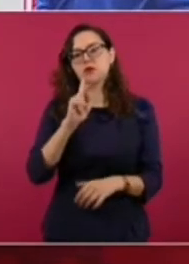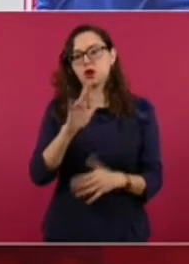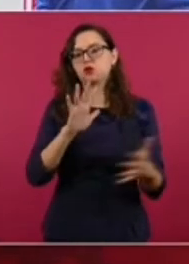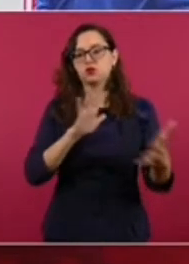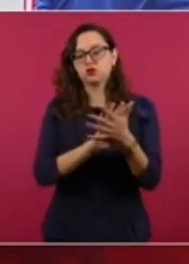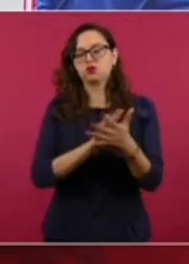reclusorio norte en fin